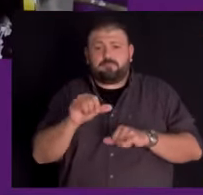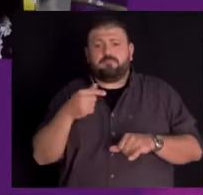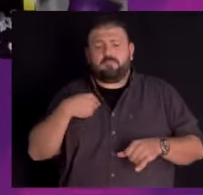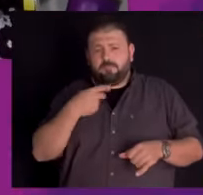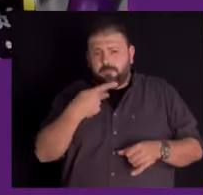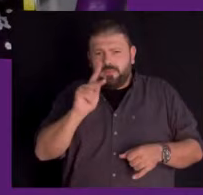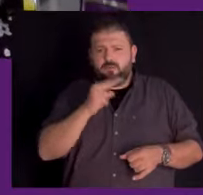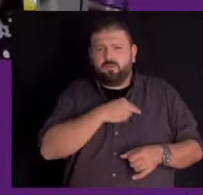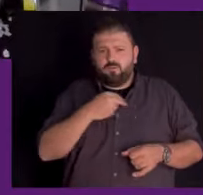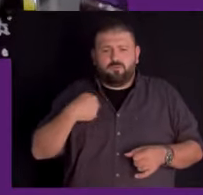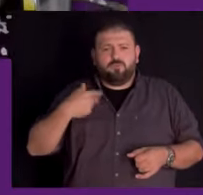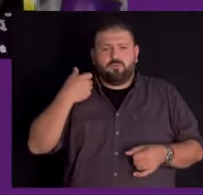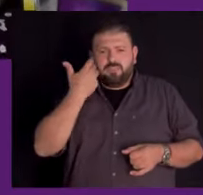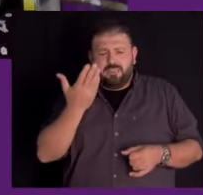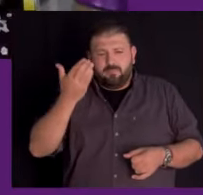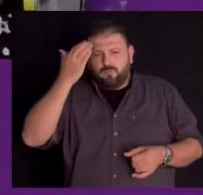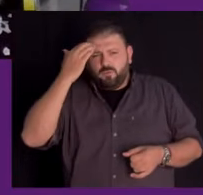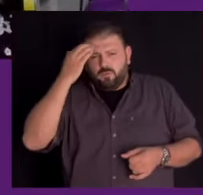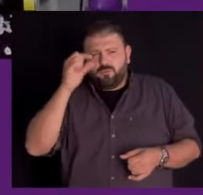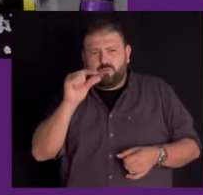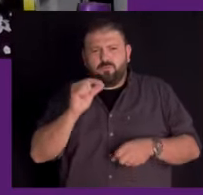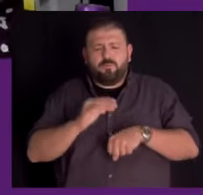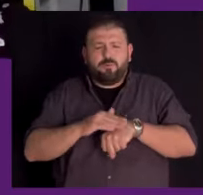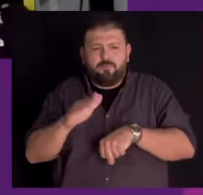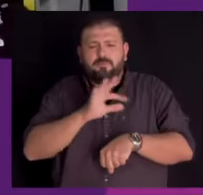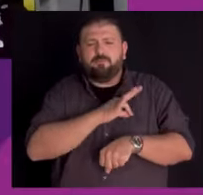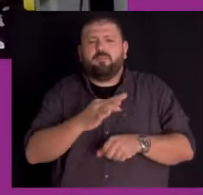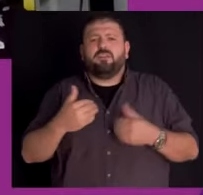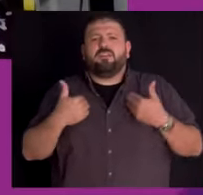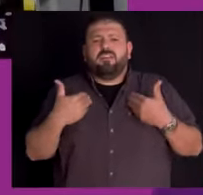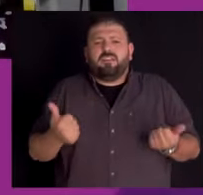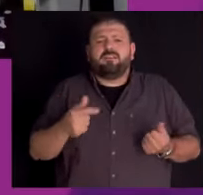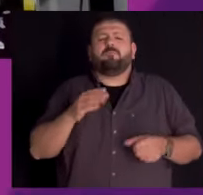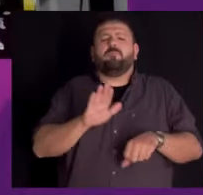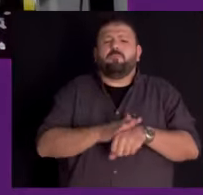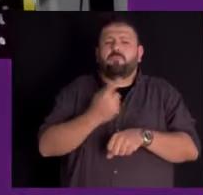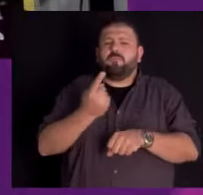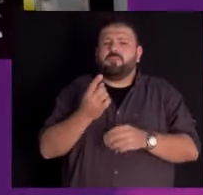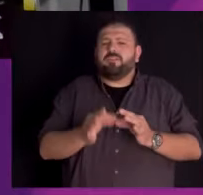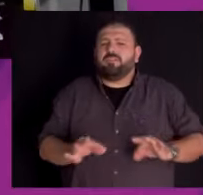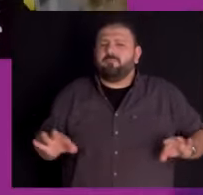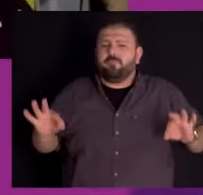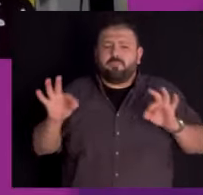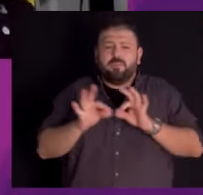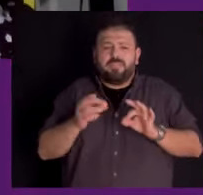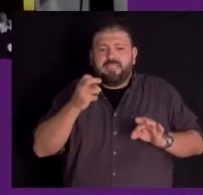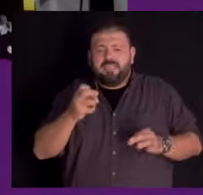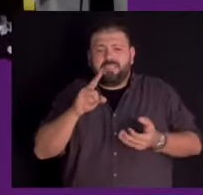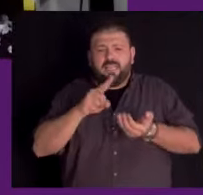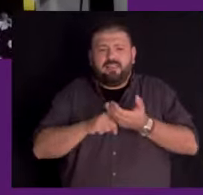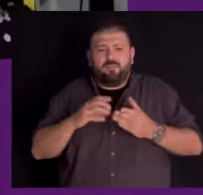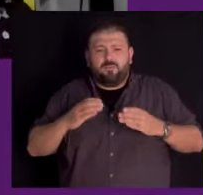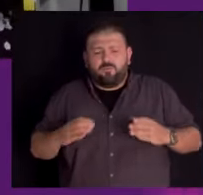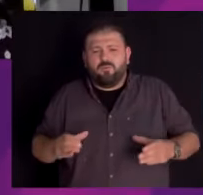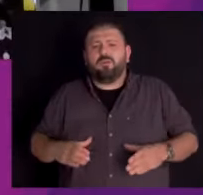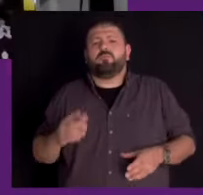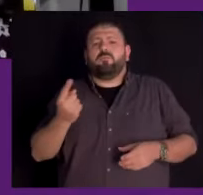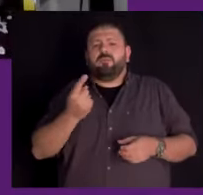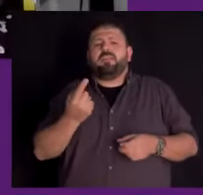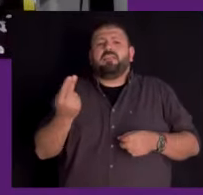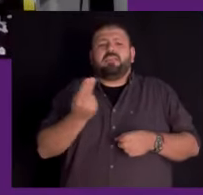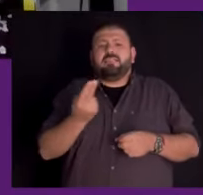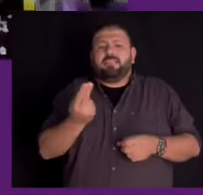obviamente conocer un poco más, poder comprender por qué son importantes para nuestro organismo, por qué interactúan, cuáles son